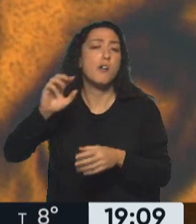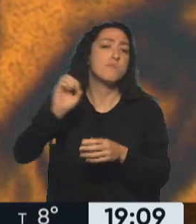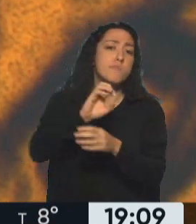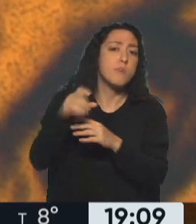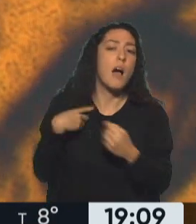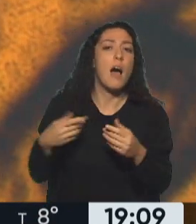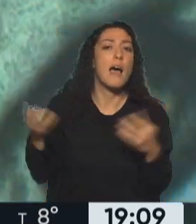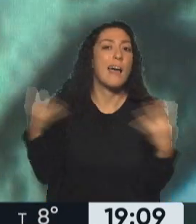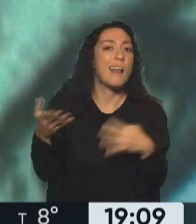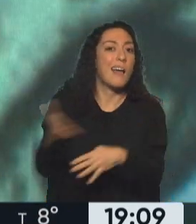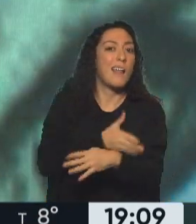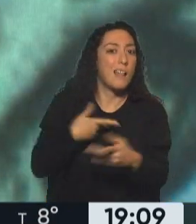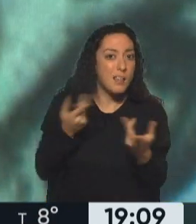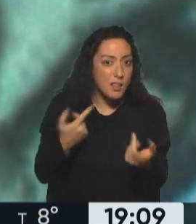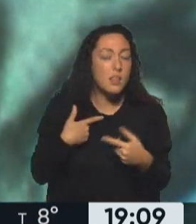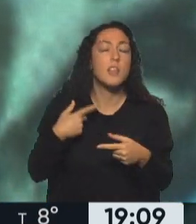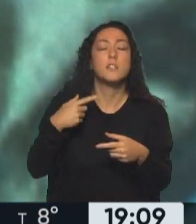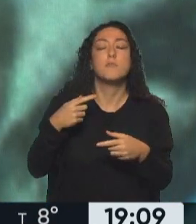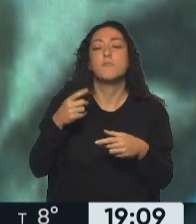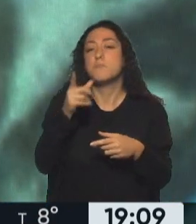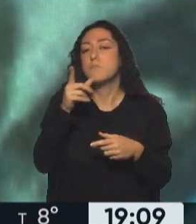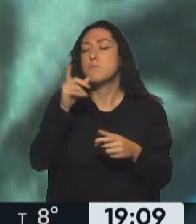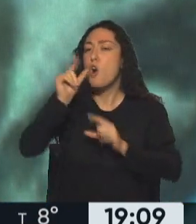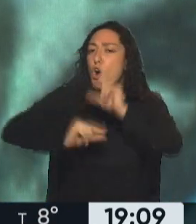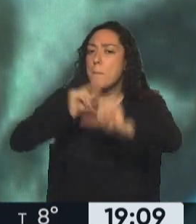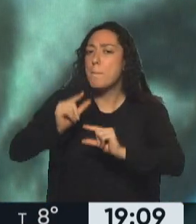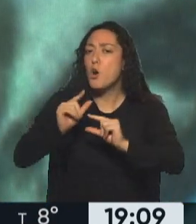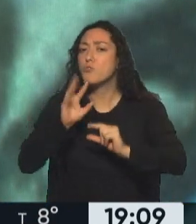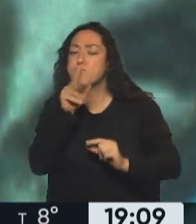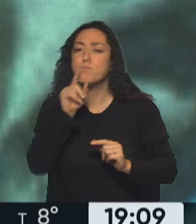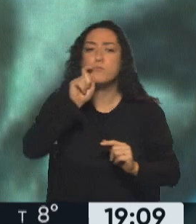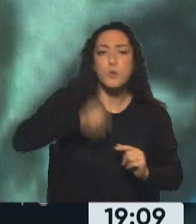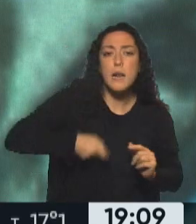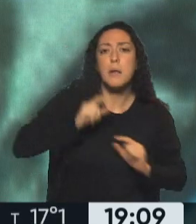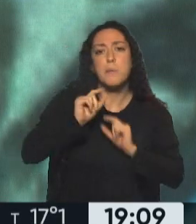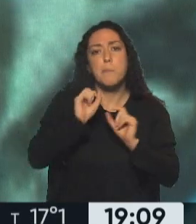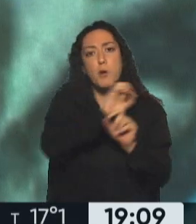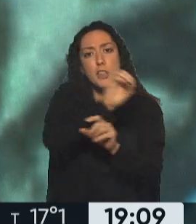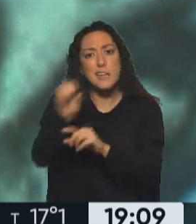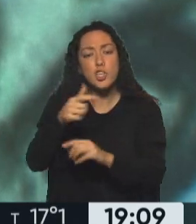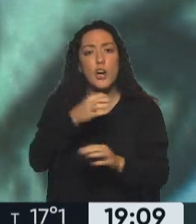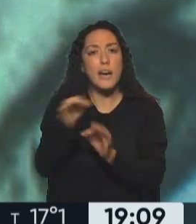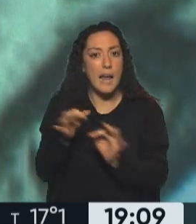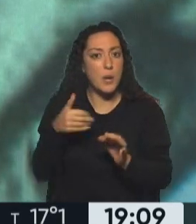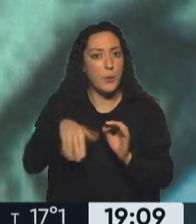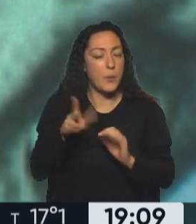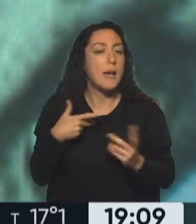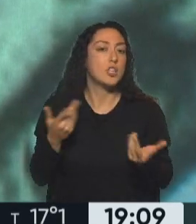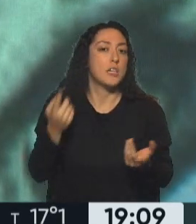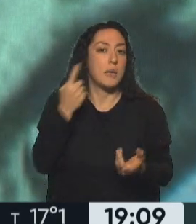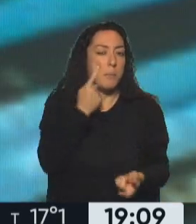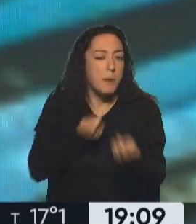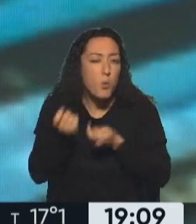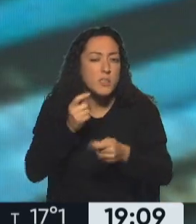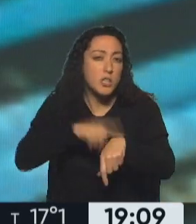También teniendo en cuenta que Rusia y Ucrania paulatinamente van a comenzar a reabrir sus exportaciones de granos, así que mucho tiempo para especular más no le